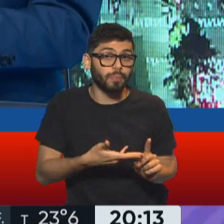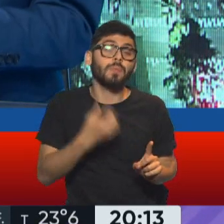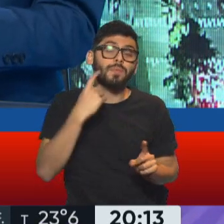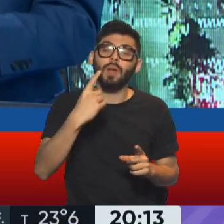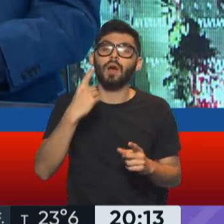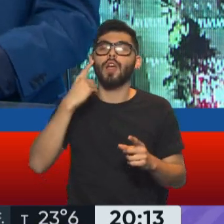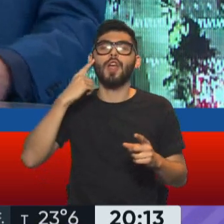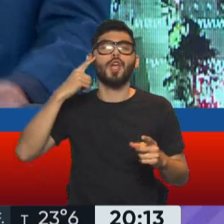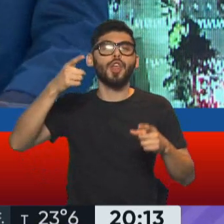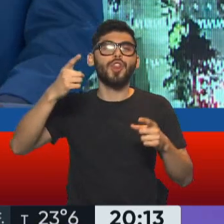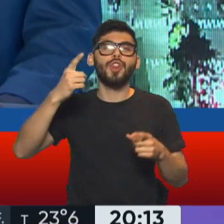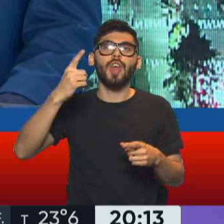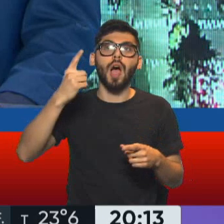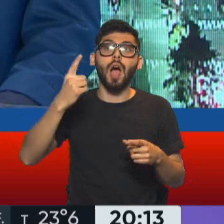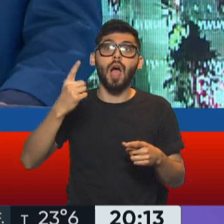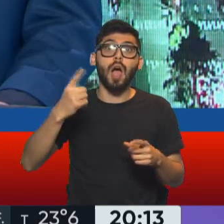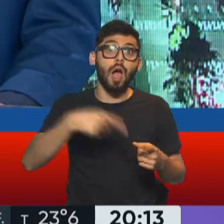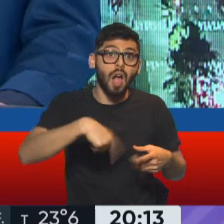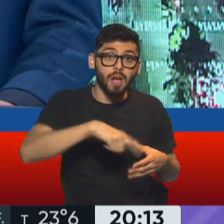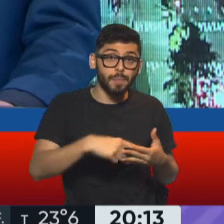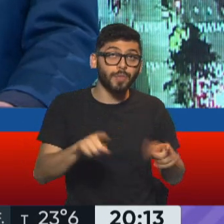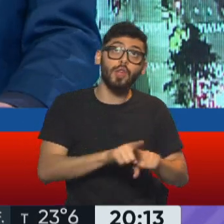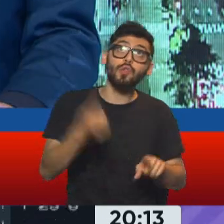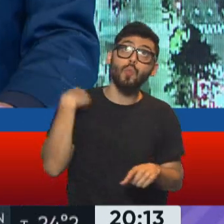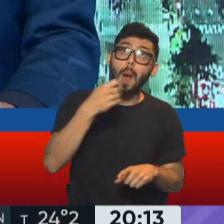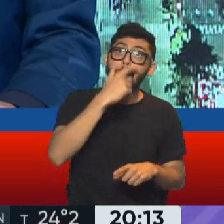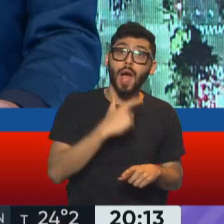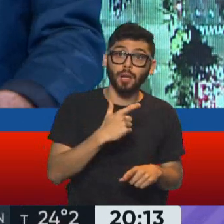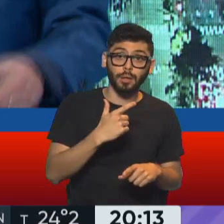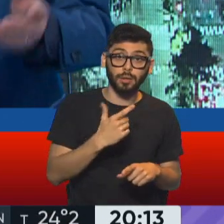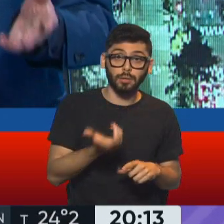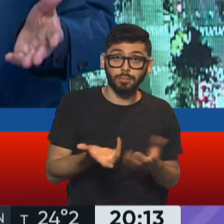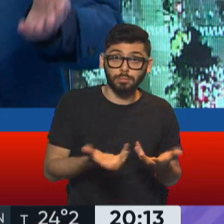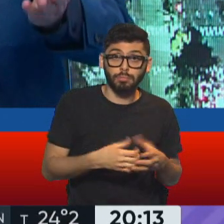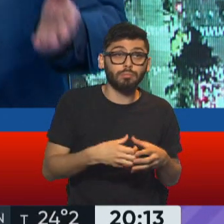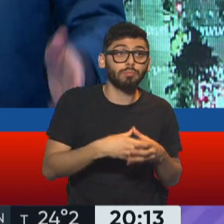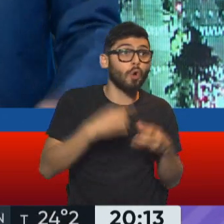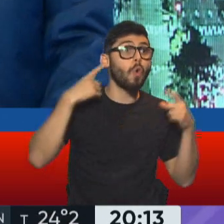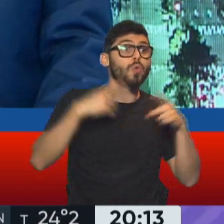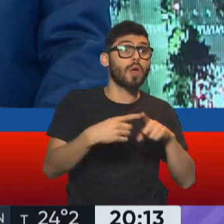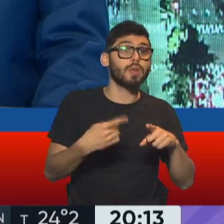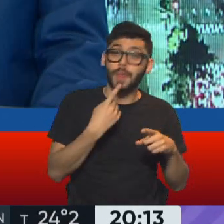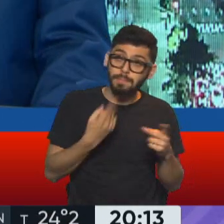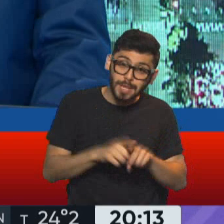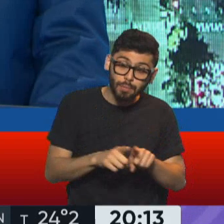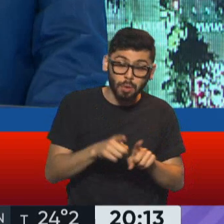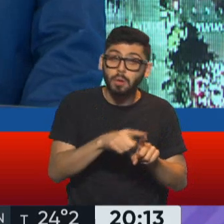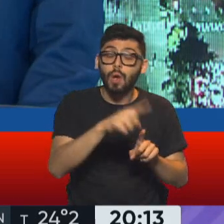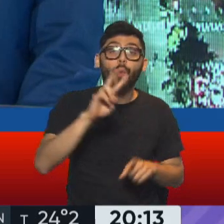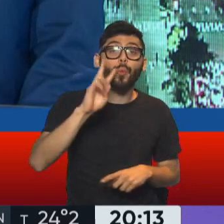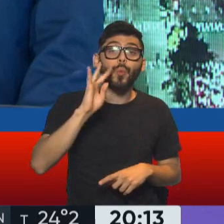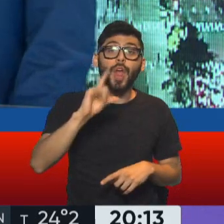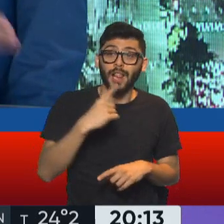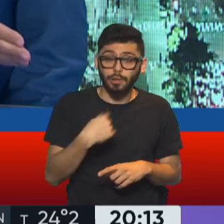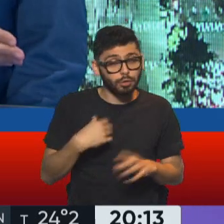central? Hacer lo mismo que hizo Macri. ¿Cuál es la idea central de la oposición? Lo que pasa hacer es que, lo mismo, lo han dicho. tema... María Eugenia Vidal dijo, yo haría